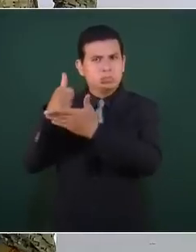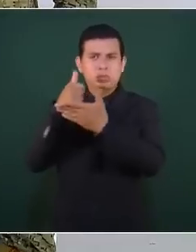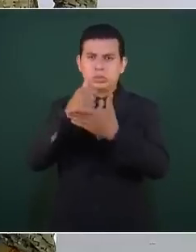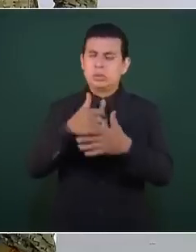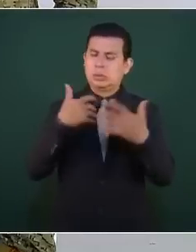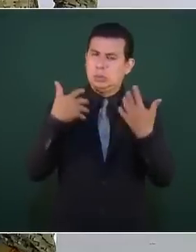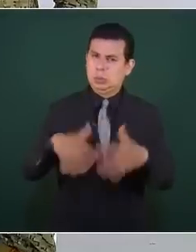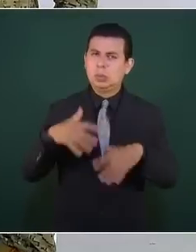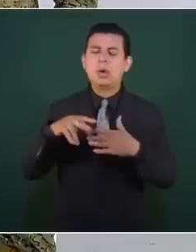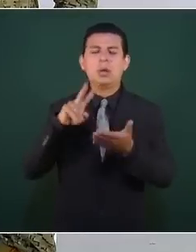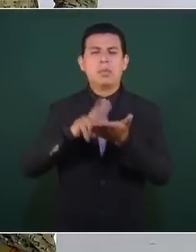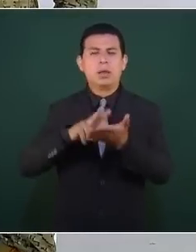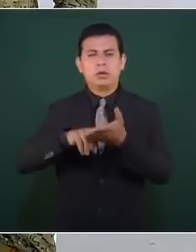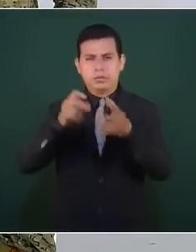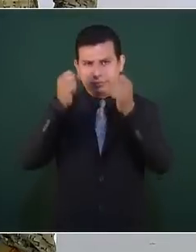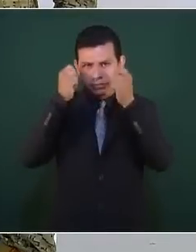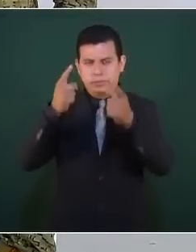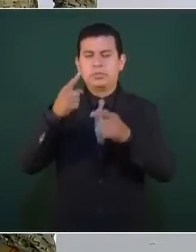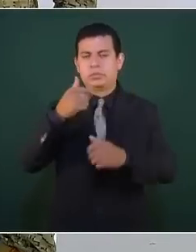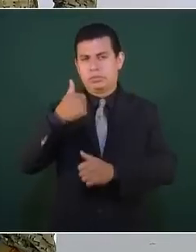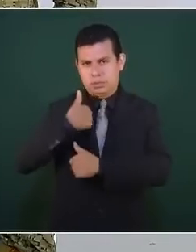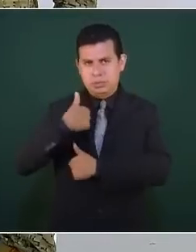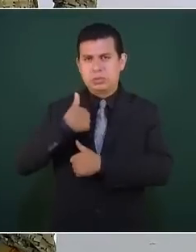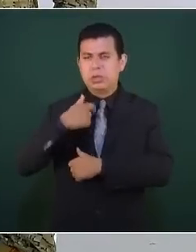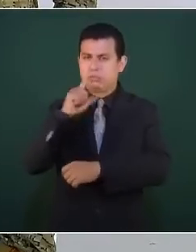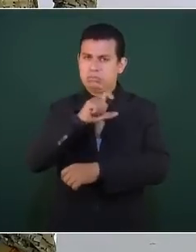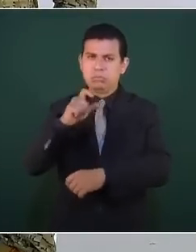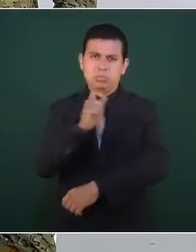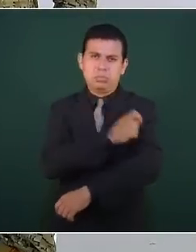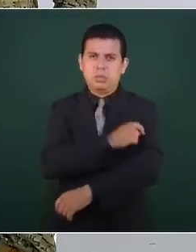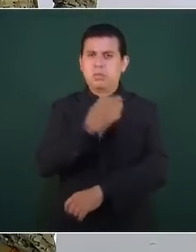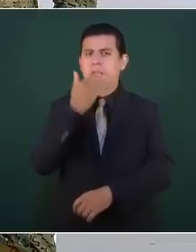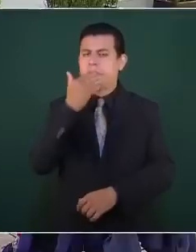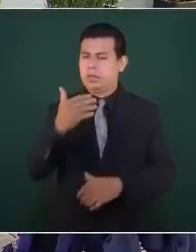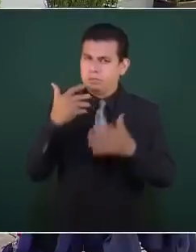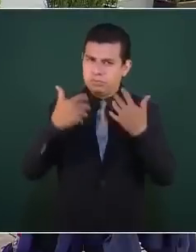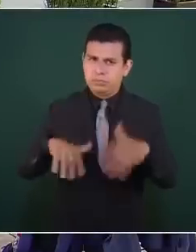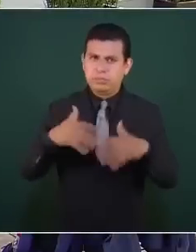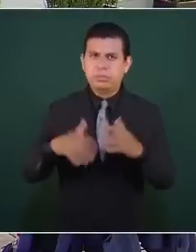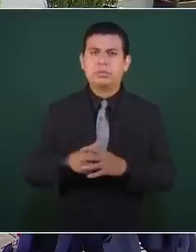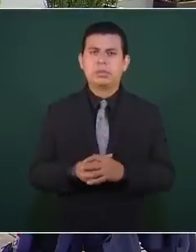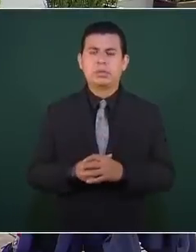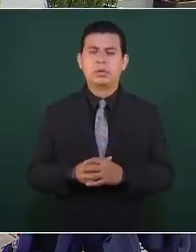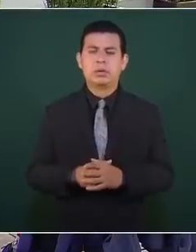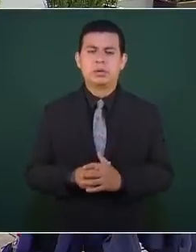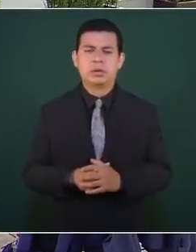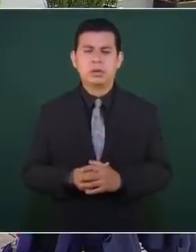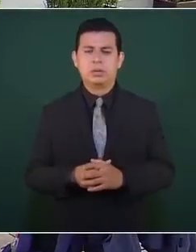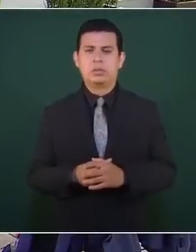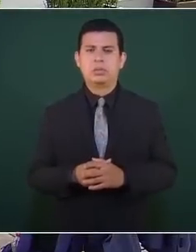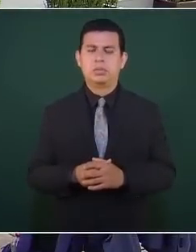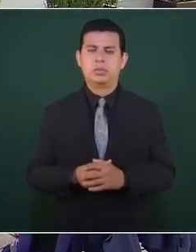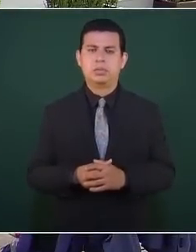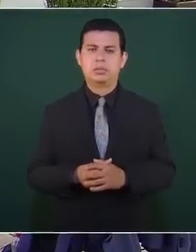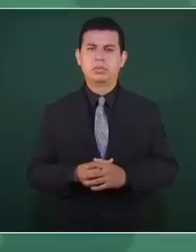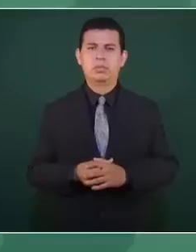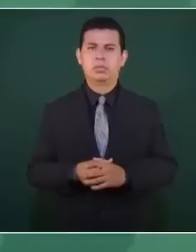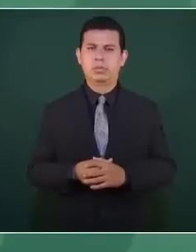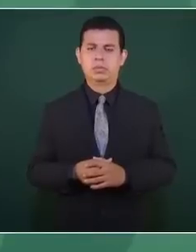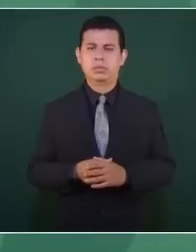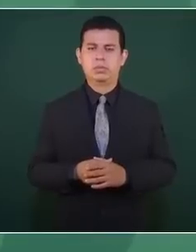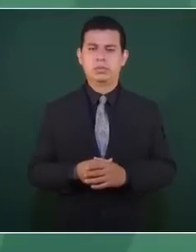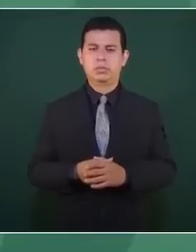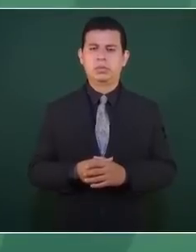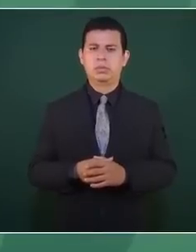del estado de Oaxaca. Y esto nos va a ayudar mucho, porque si estamos